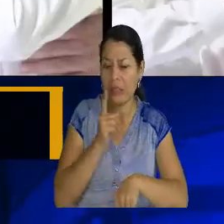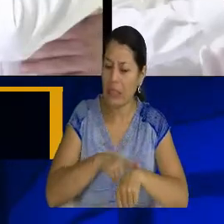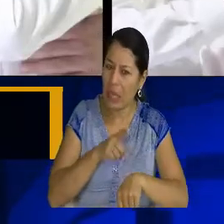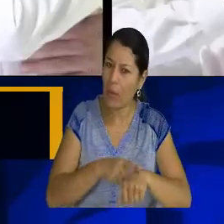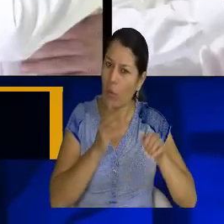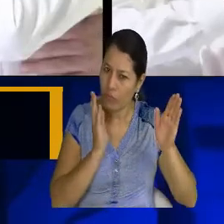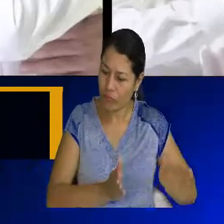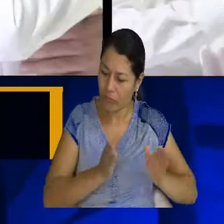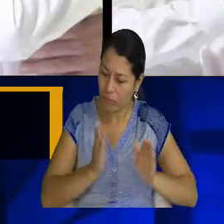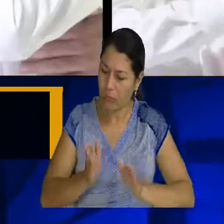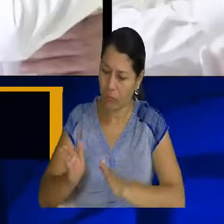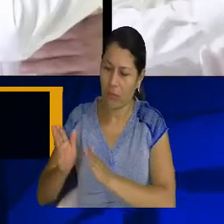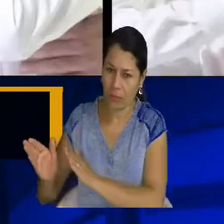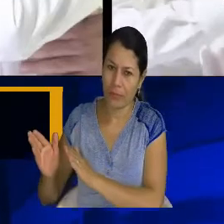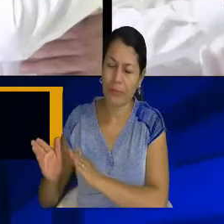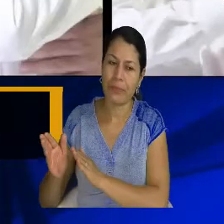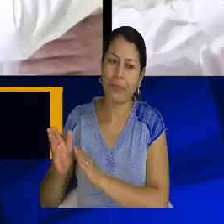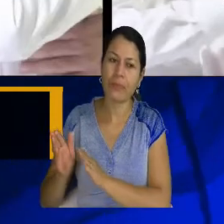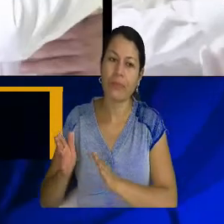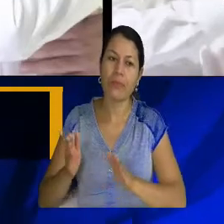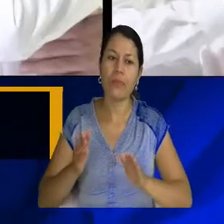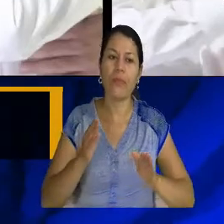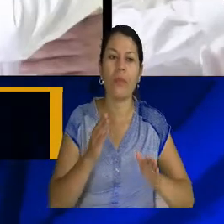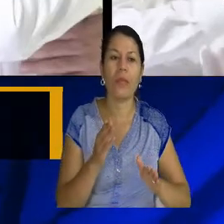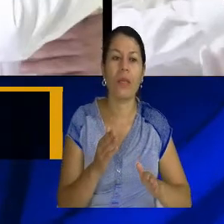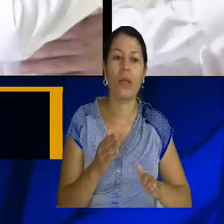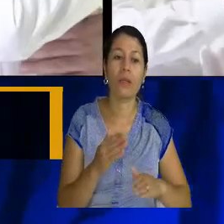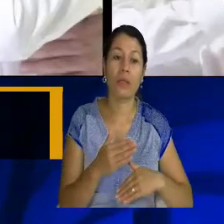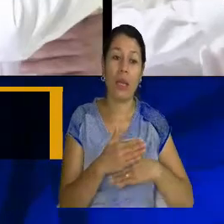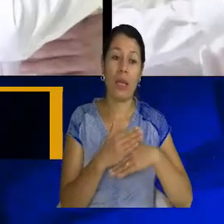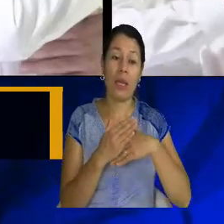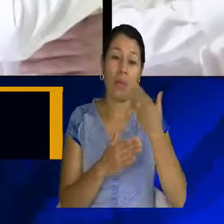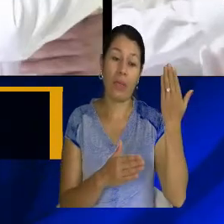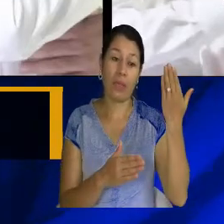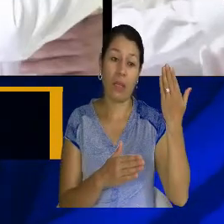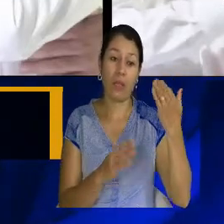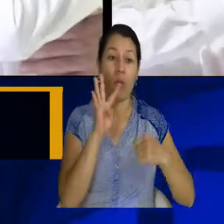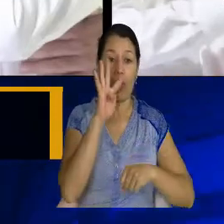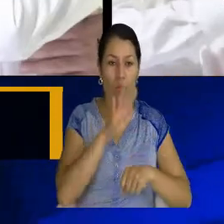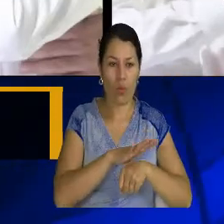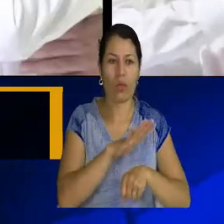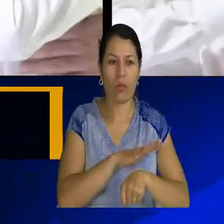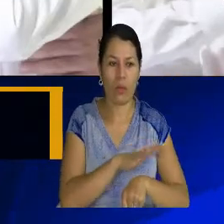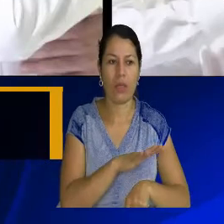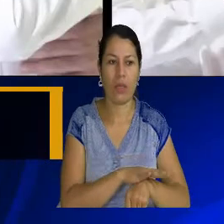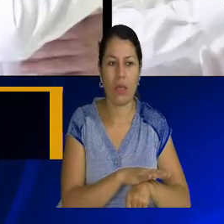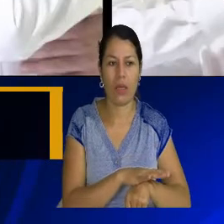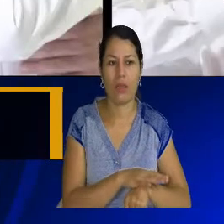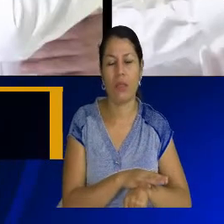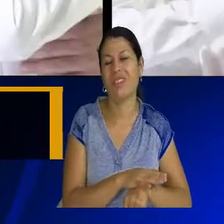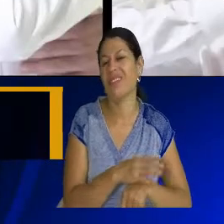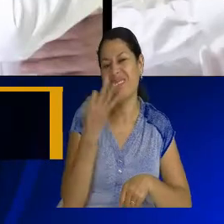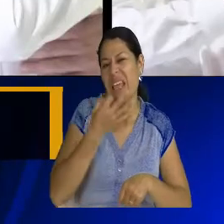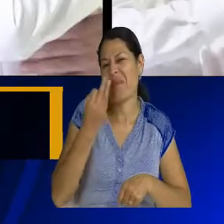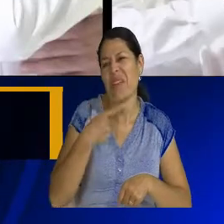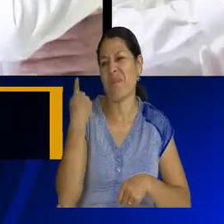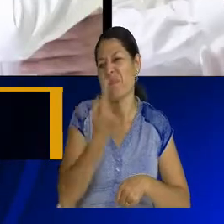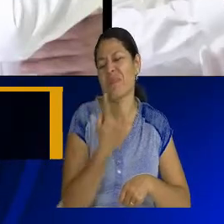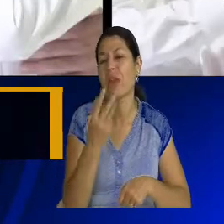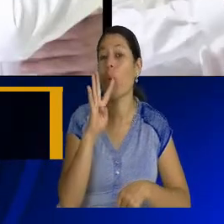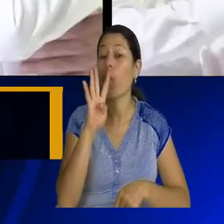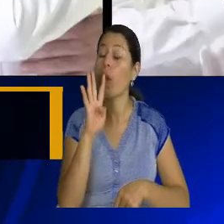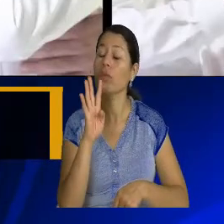estos tiempos arrancando a las 4 de la tarde, por lo general siempre decimos, arrancamos a las 4 y son las 4 y